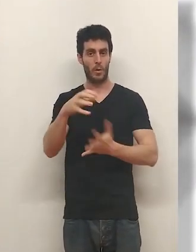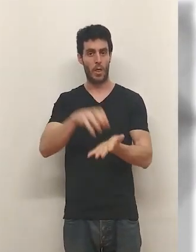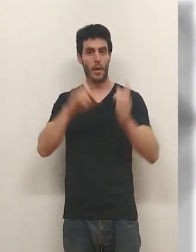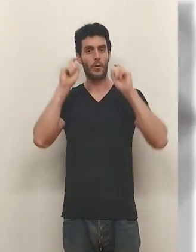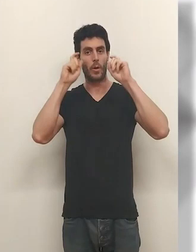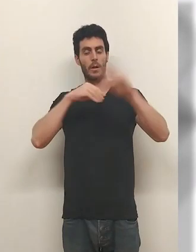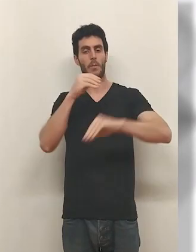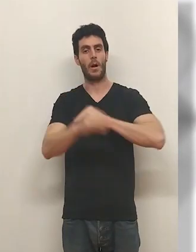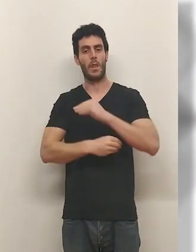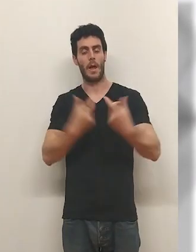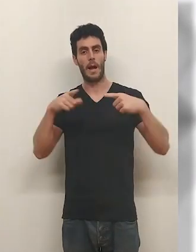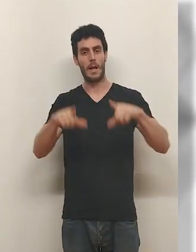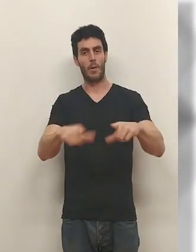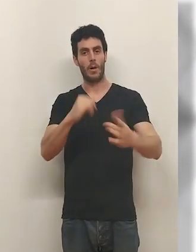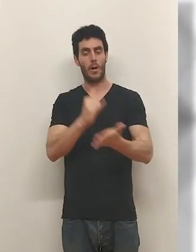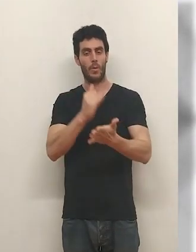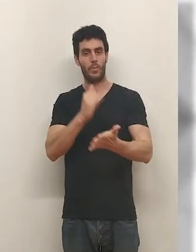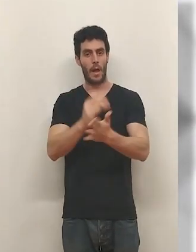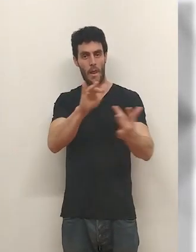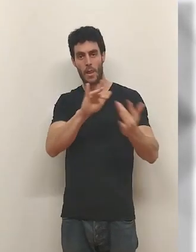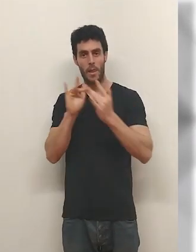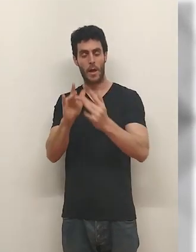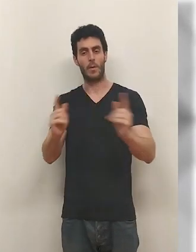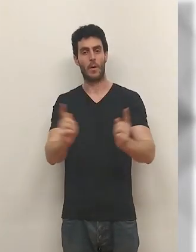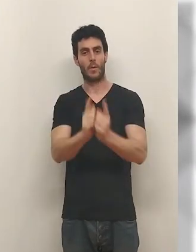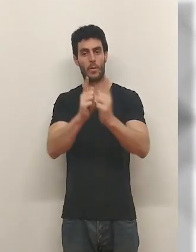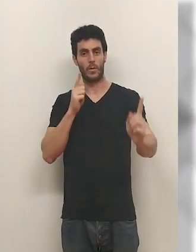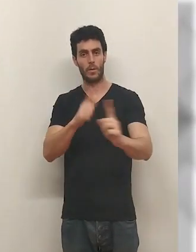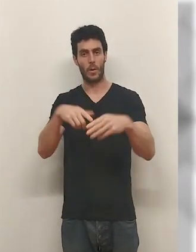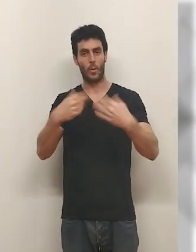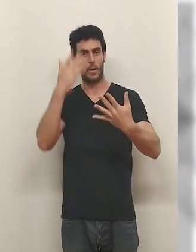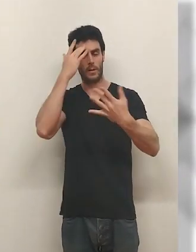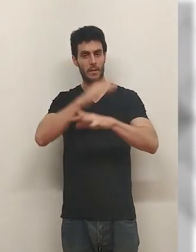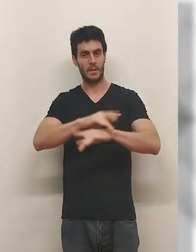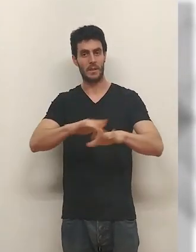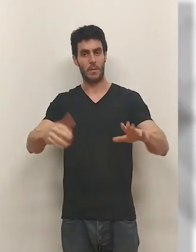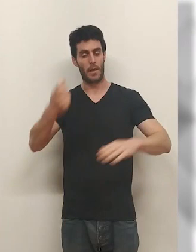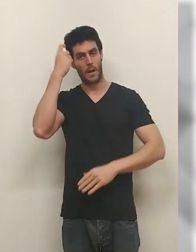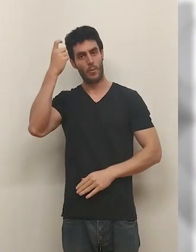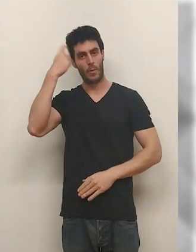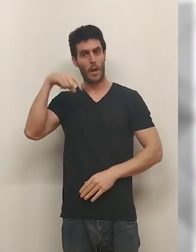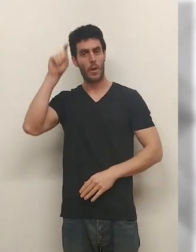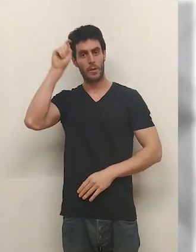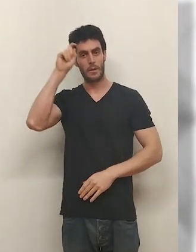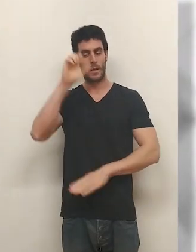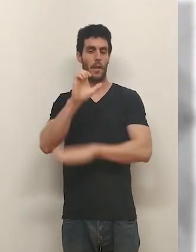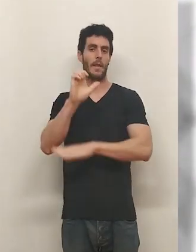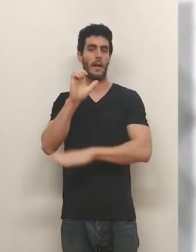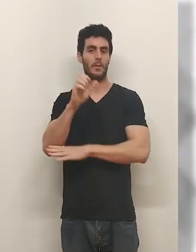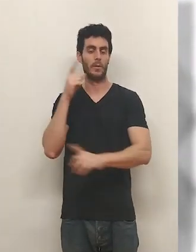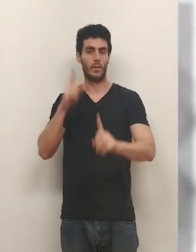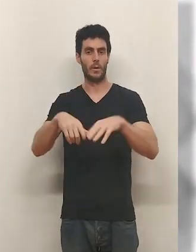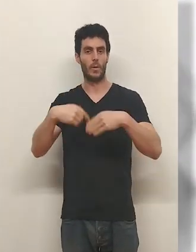el que puedan realizar en el aula un test interactivo breve con el objetivo de sensibilizar al alumnado de enseñanza secundaria